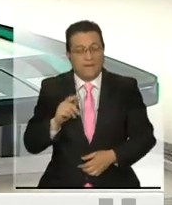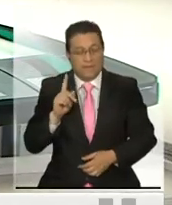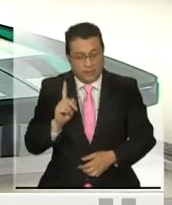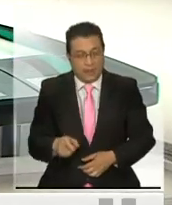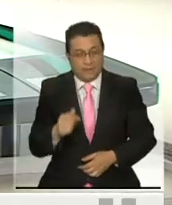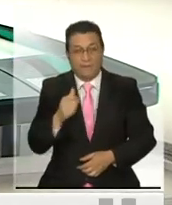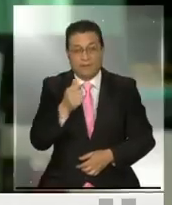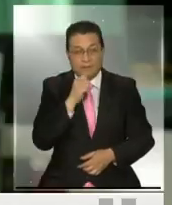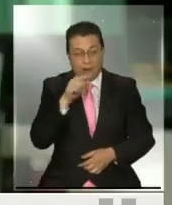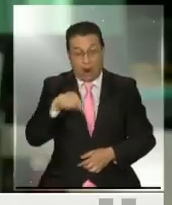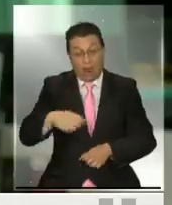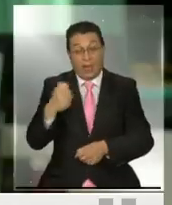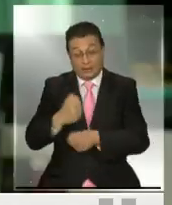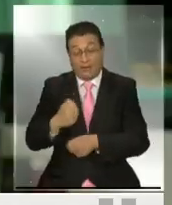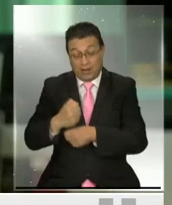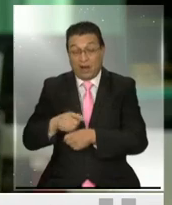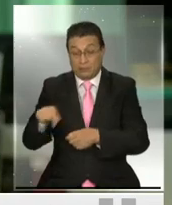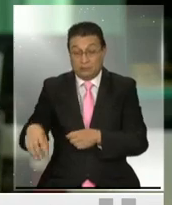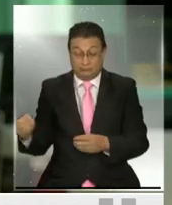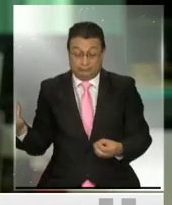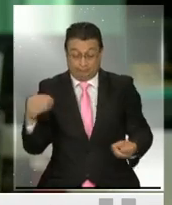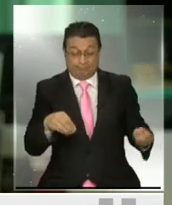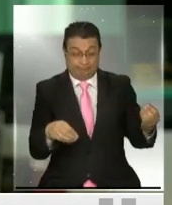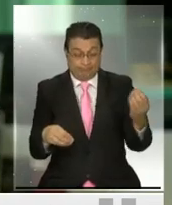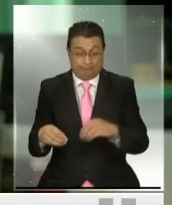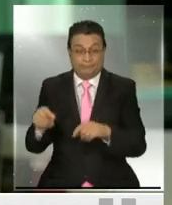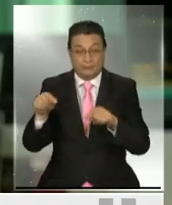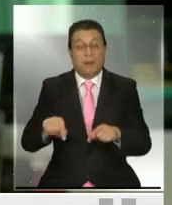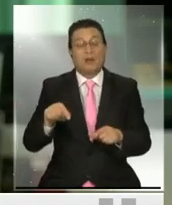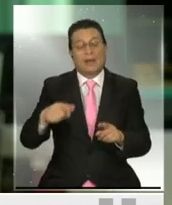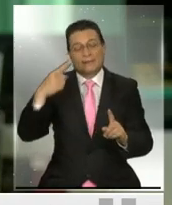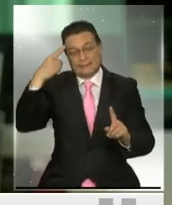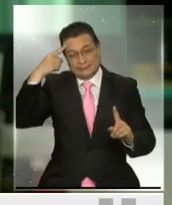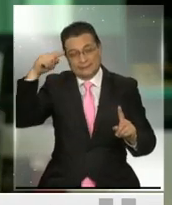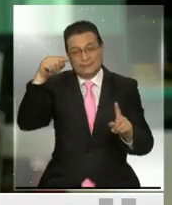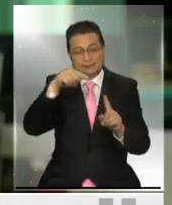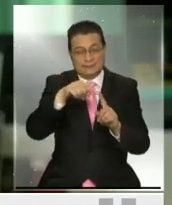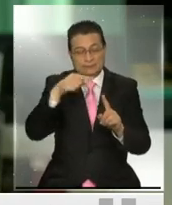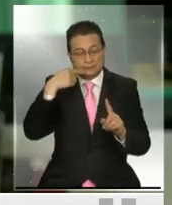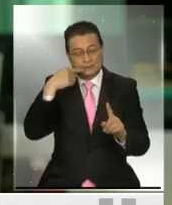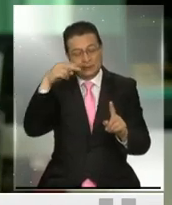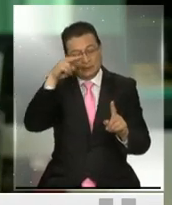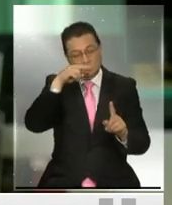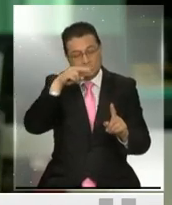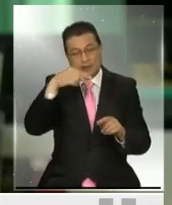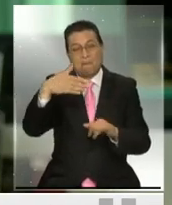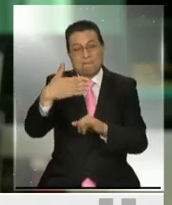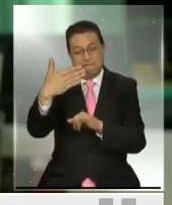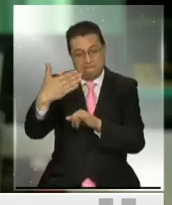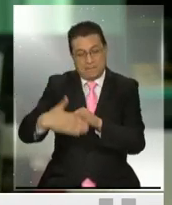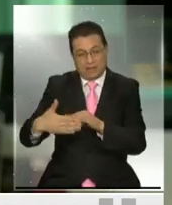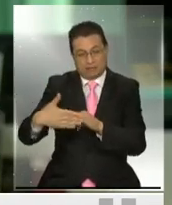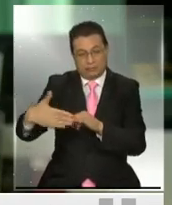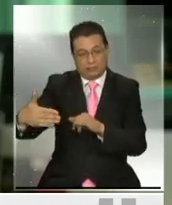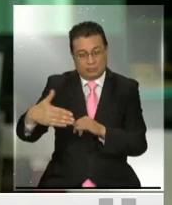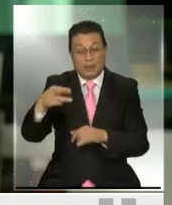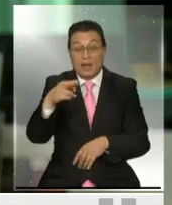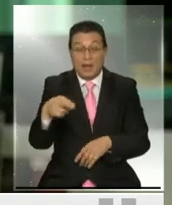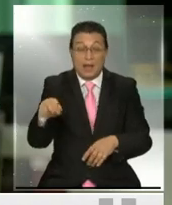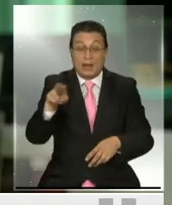este cuadro que lo estamos trabajando pero ese es la misión de la visión de mediano plazo al redefinir